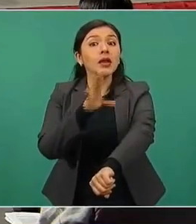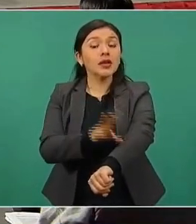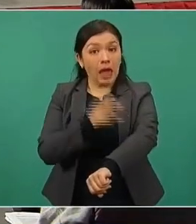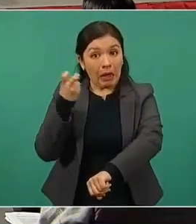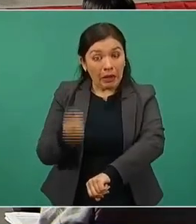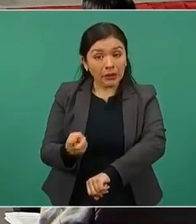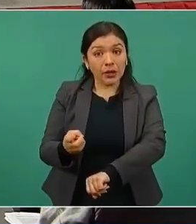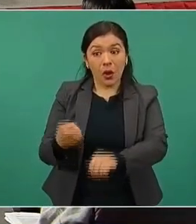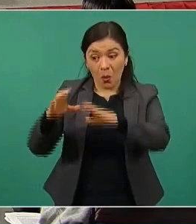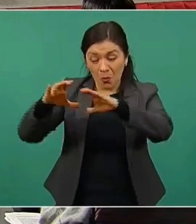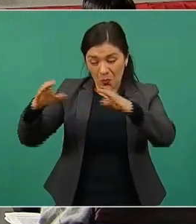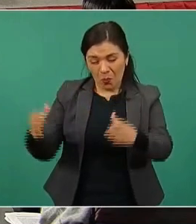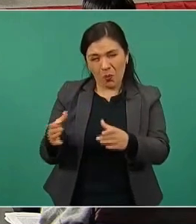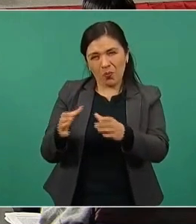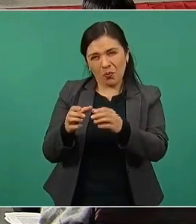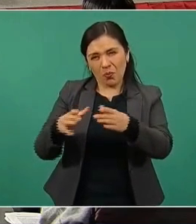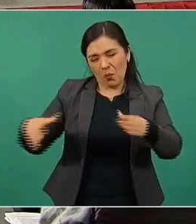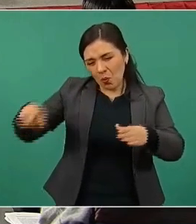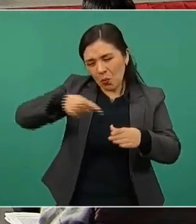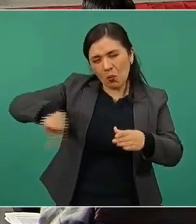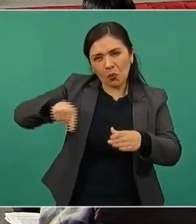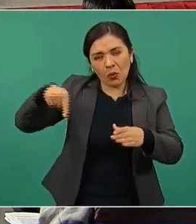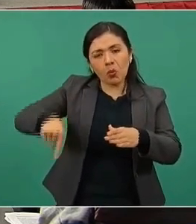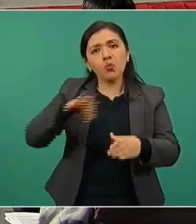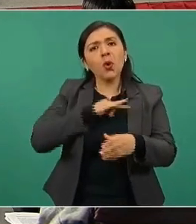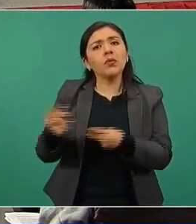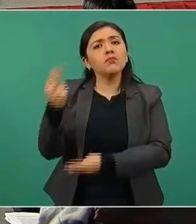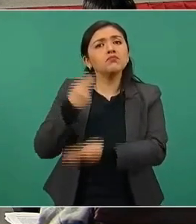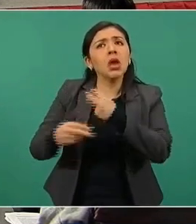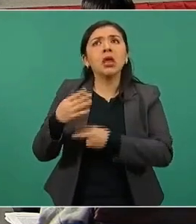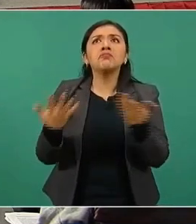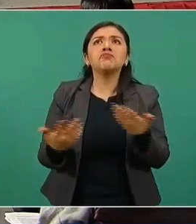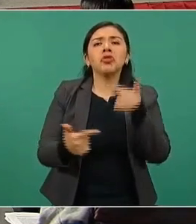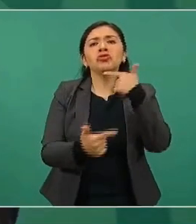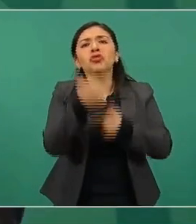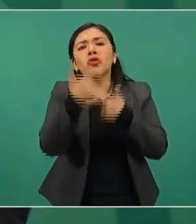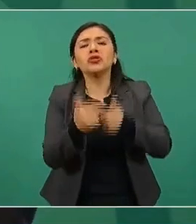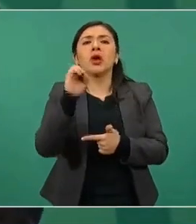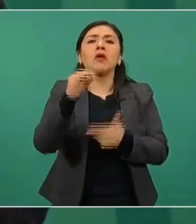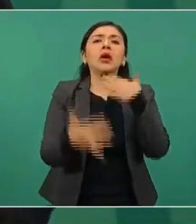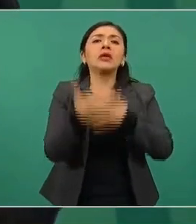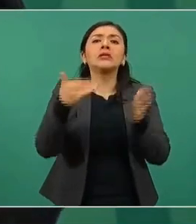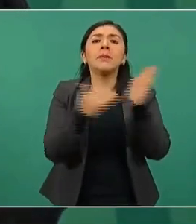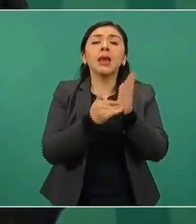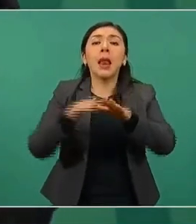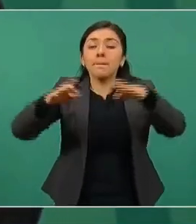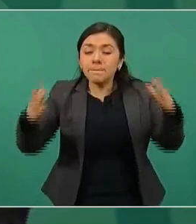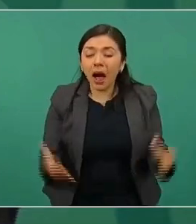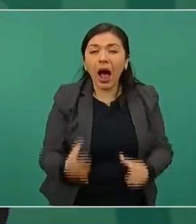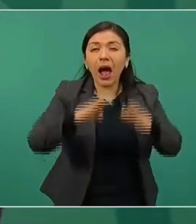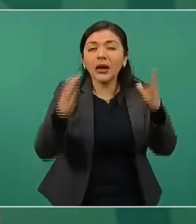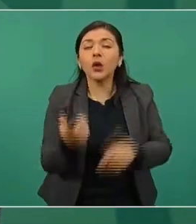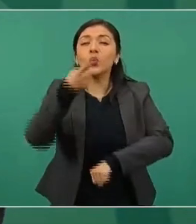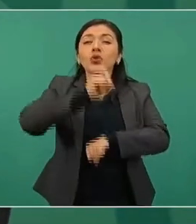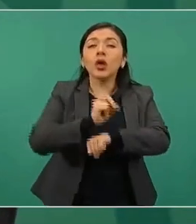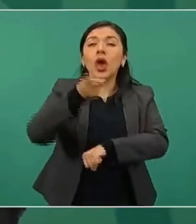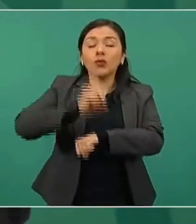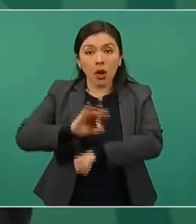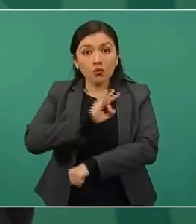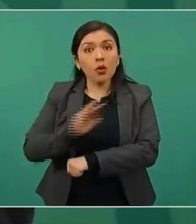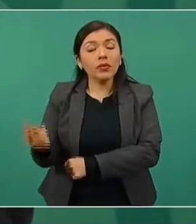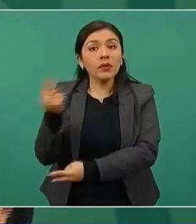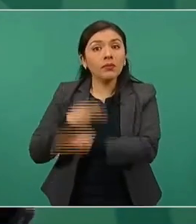que los pozos pueden producir entre 12 y 15 mil barriles diarios. Entonces, realmente